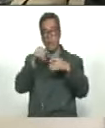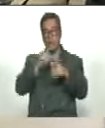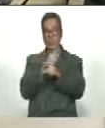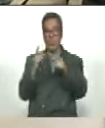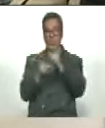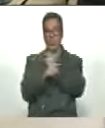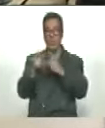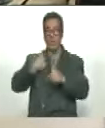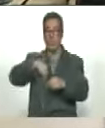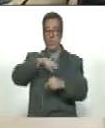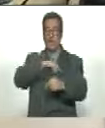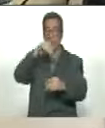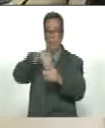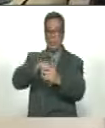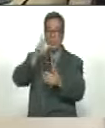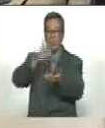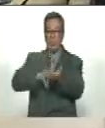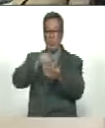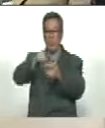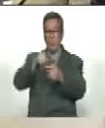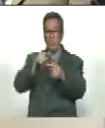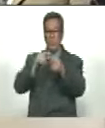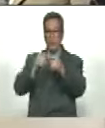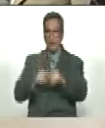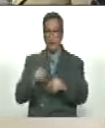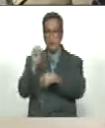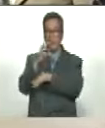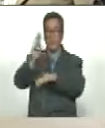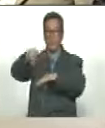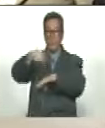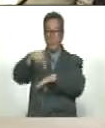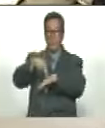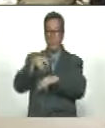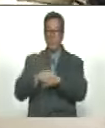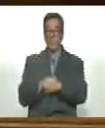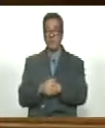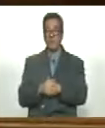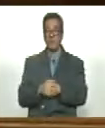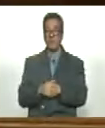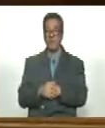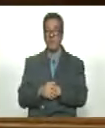señor presidente. Nosotros vamos a votar afirmativamente el proyecto de presupuesto de la Asamblea Nacional.